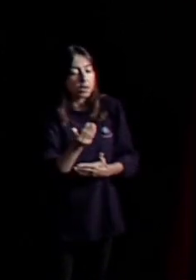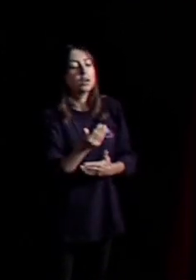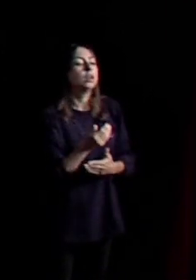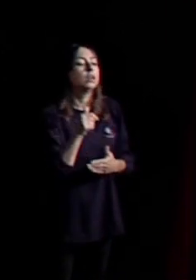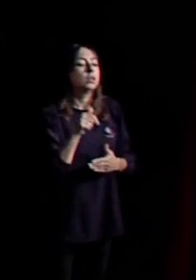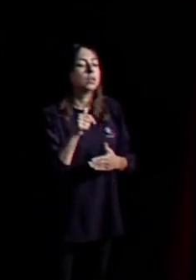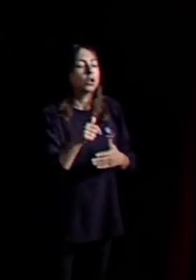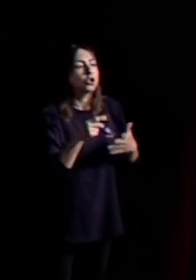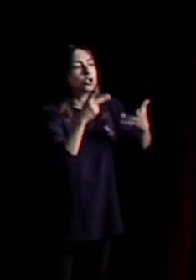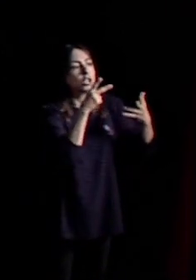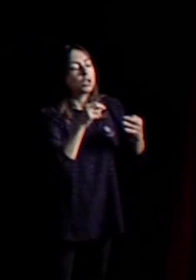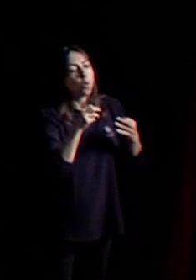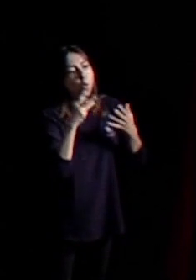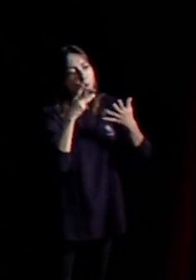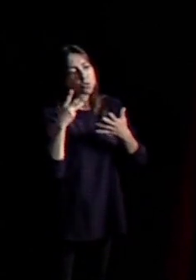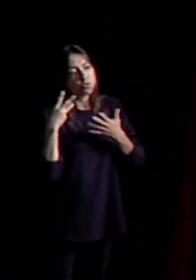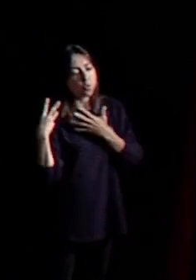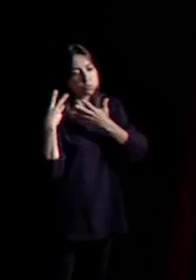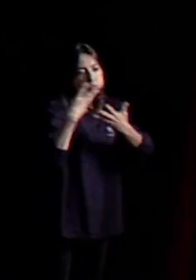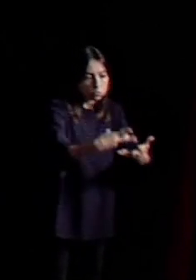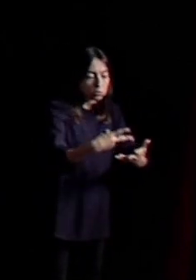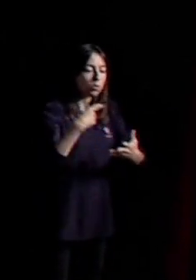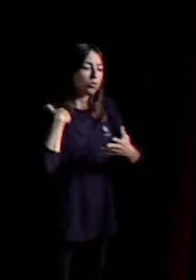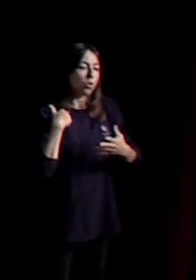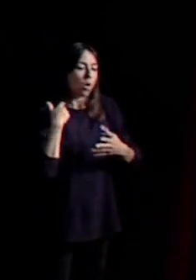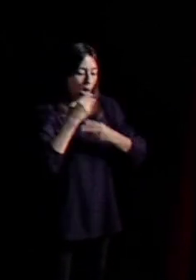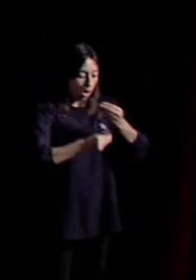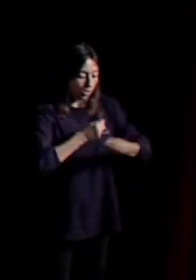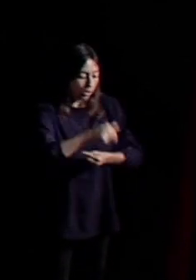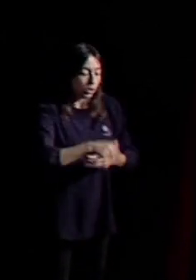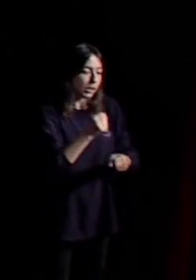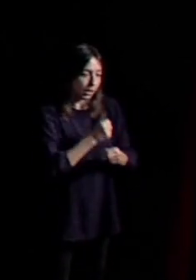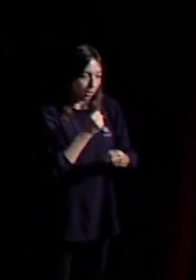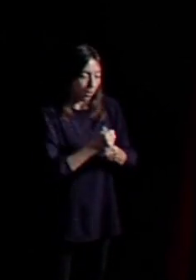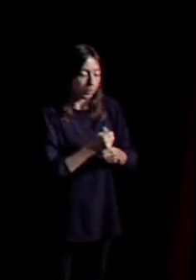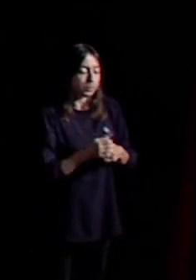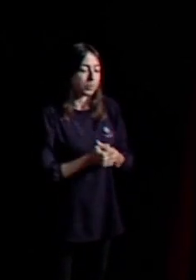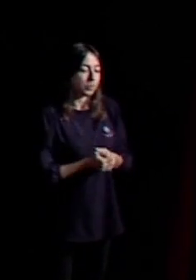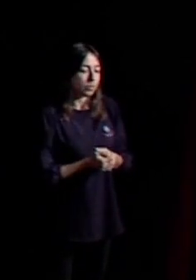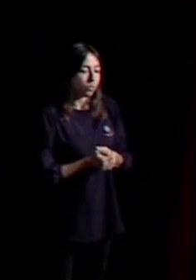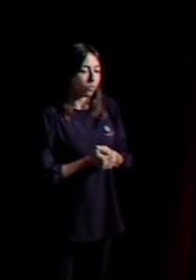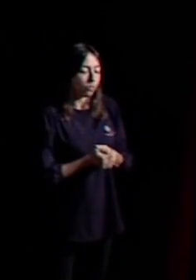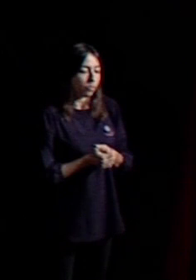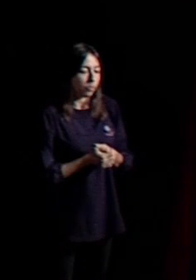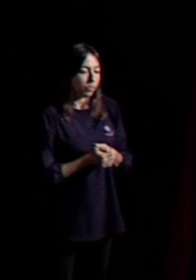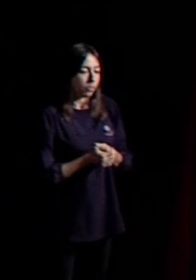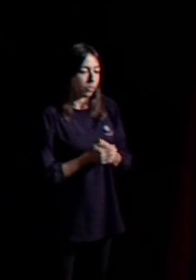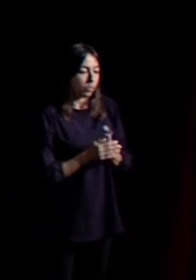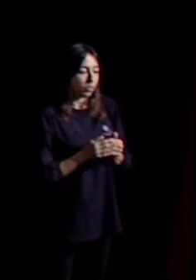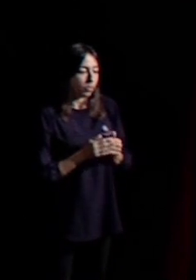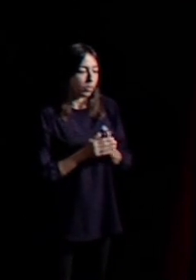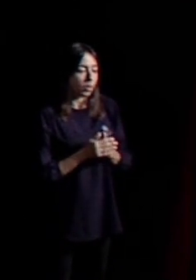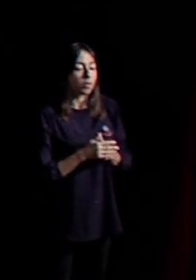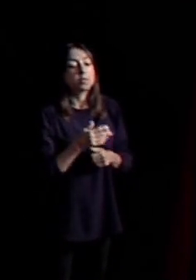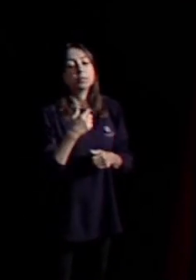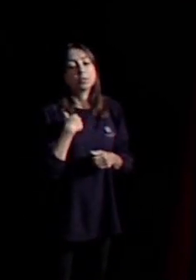los 7 u 8 años que llevo haciendo este trabajo. Perdón.